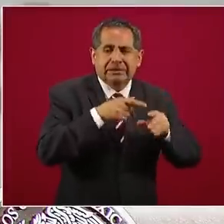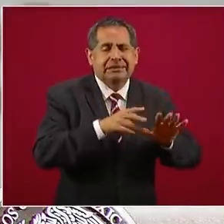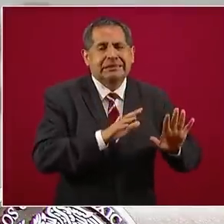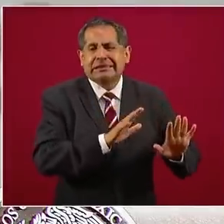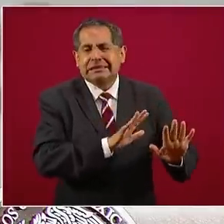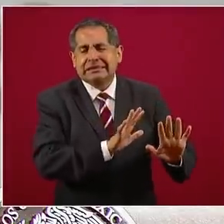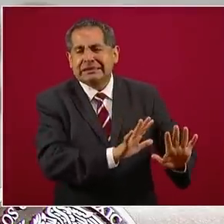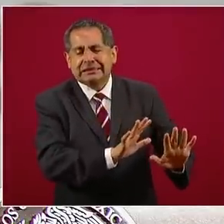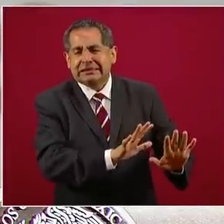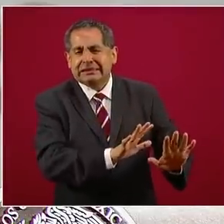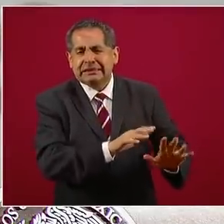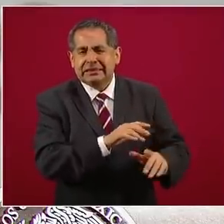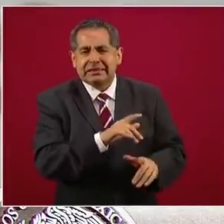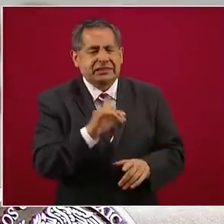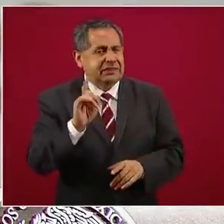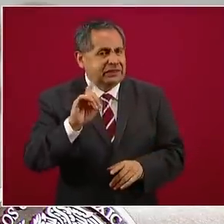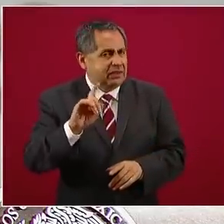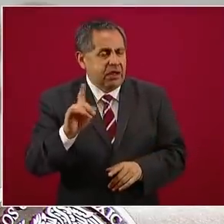el no